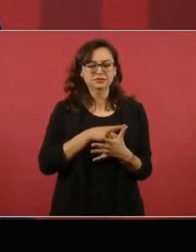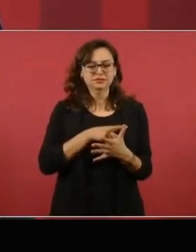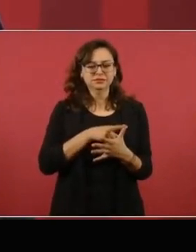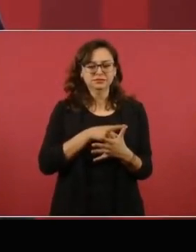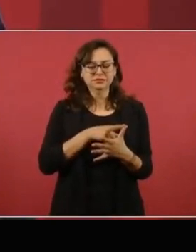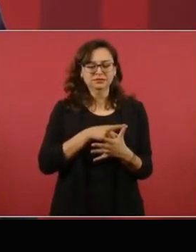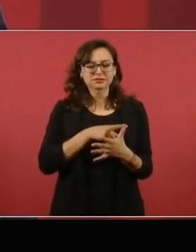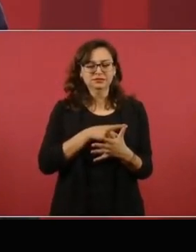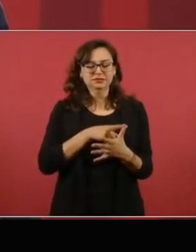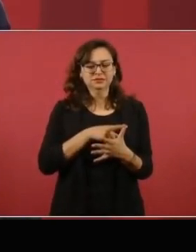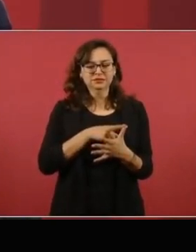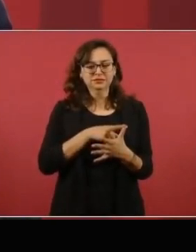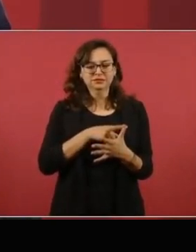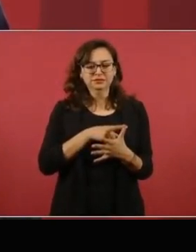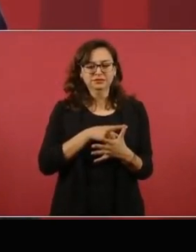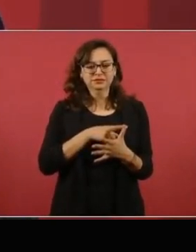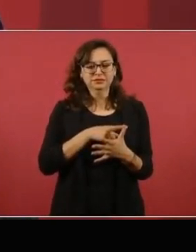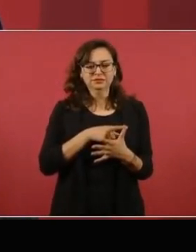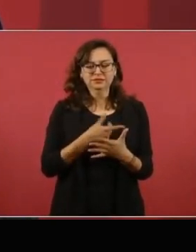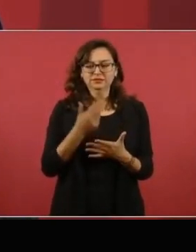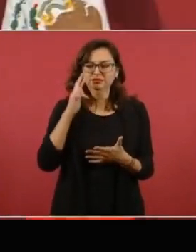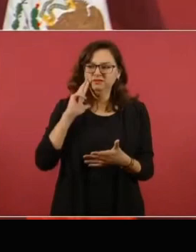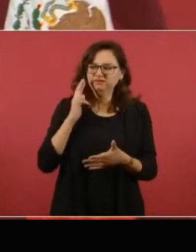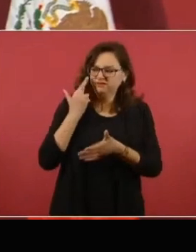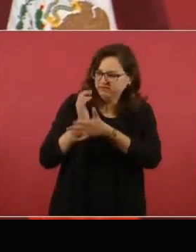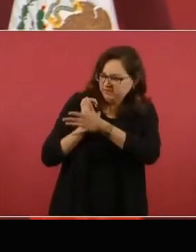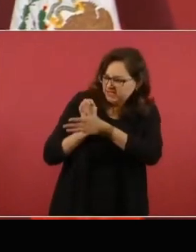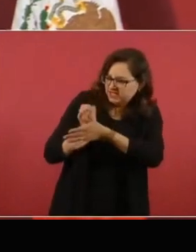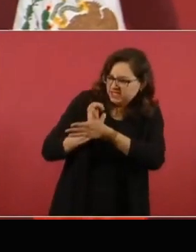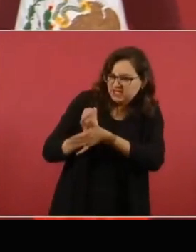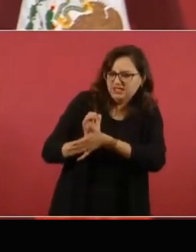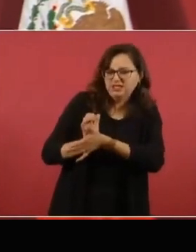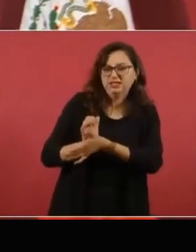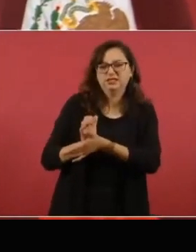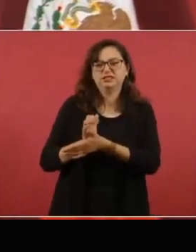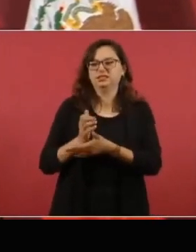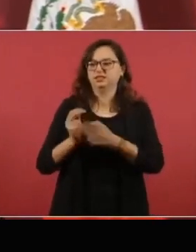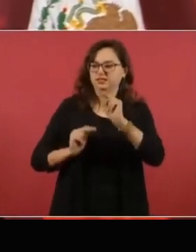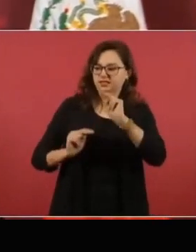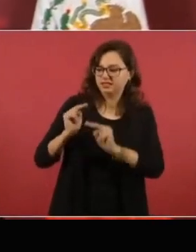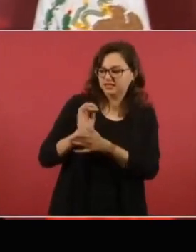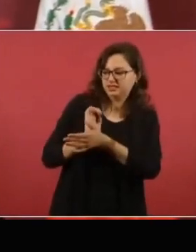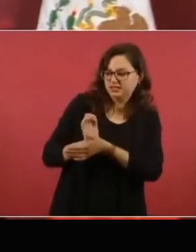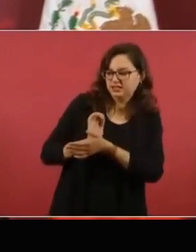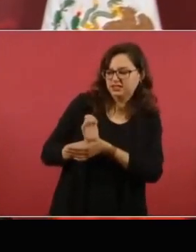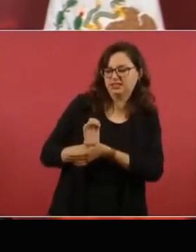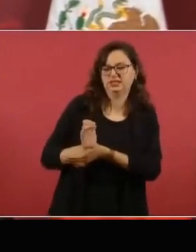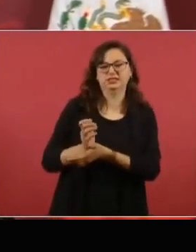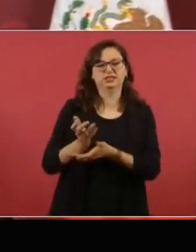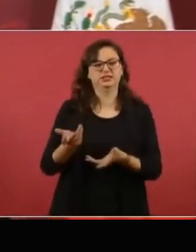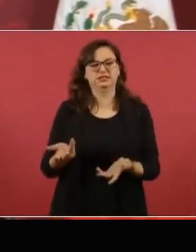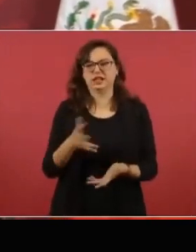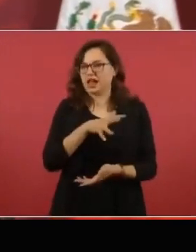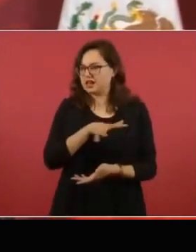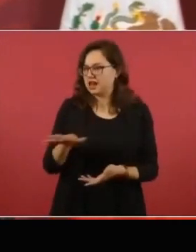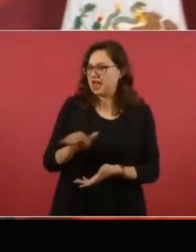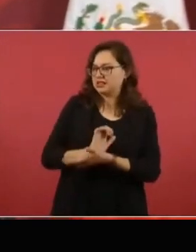quiere racismo ni clasismo ni discriminación